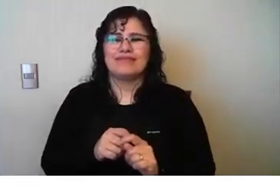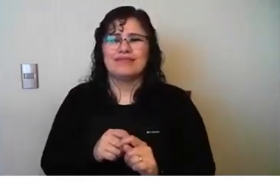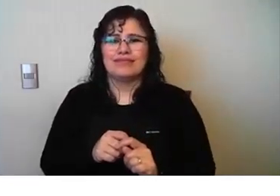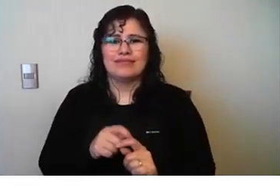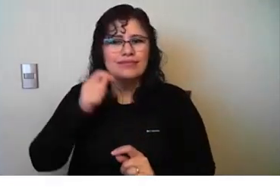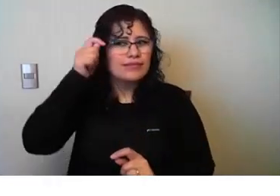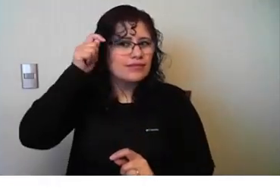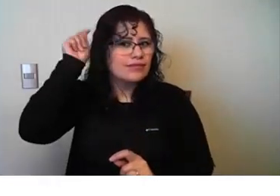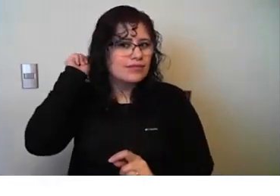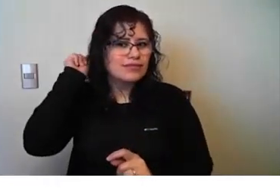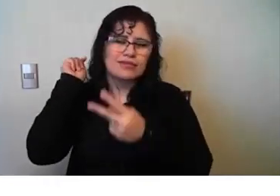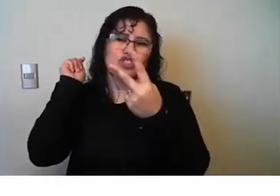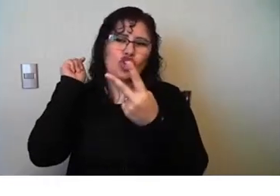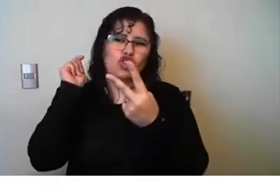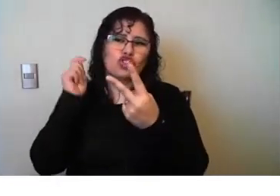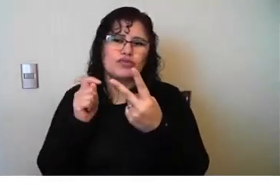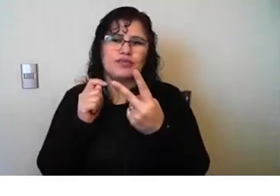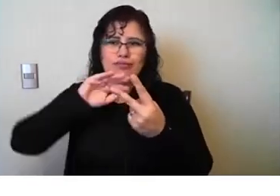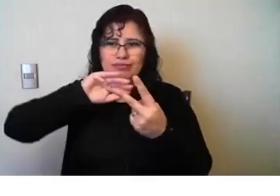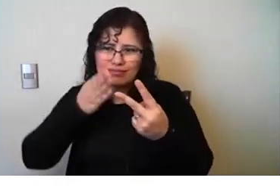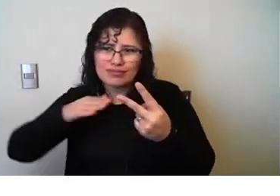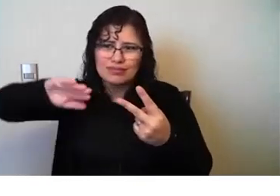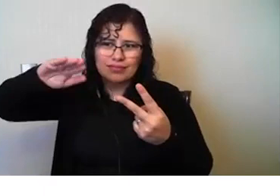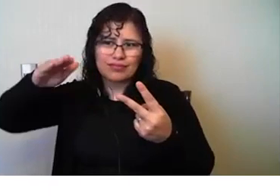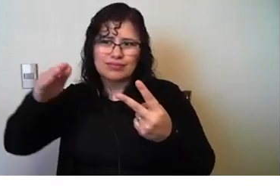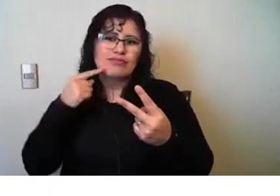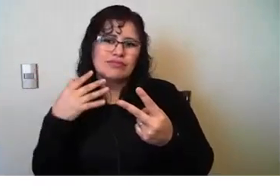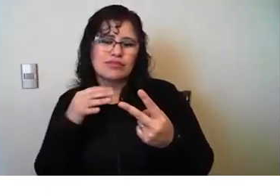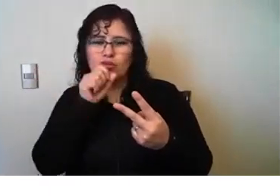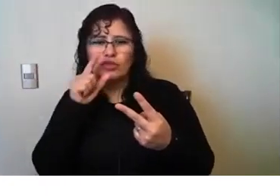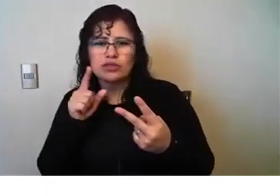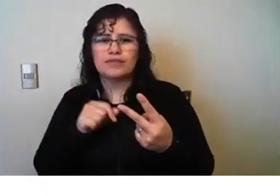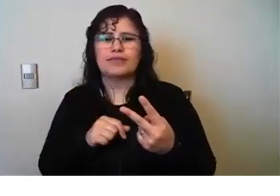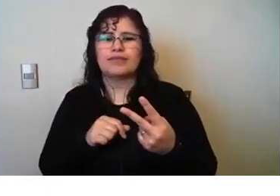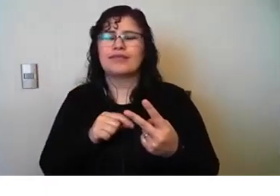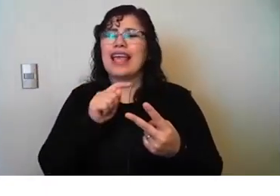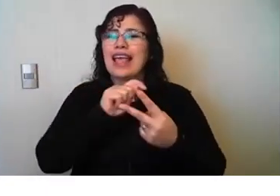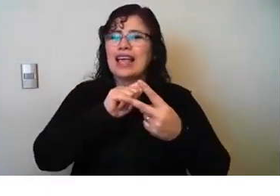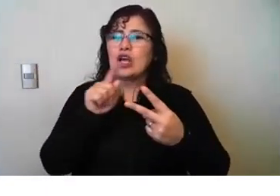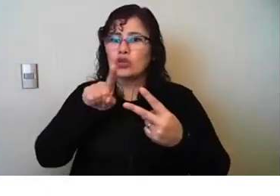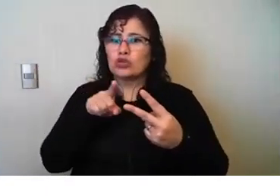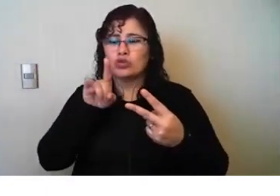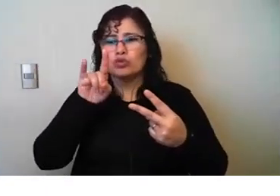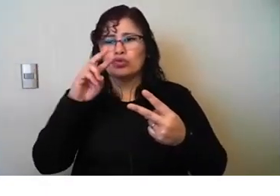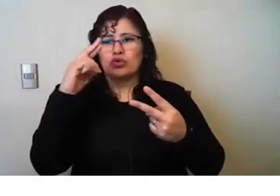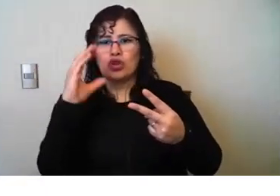o dos surcos, son estos que estoy marcando acá, que son surcos temporales